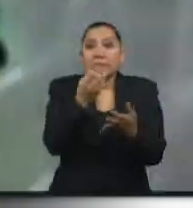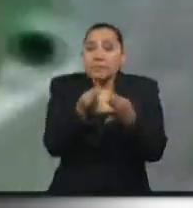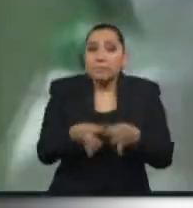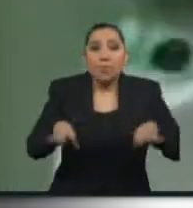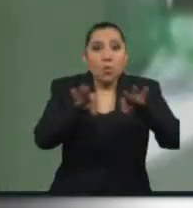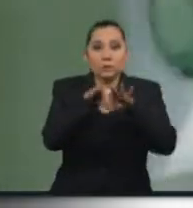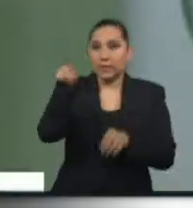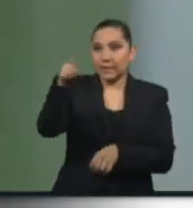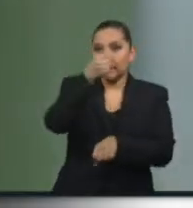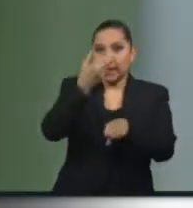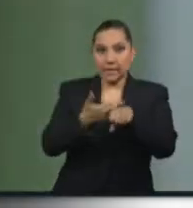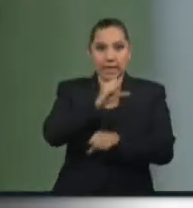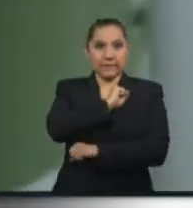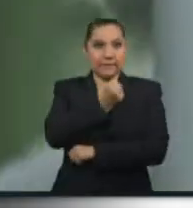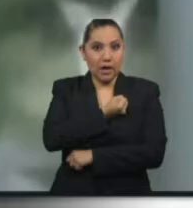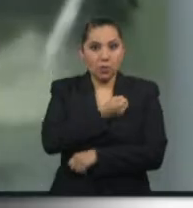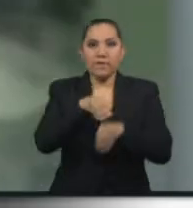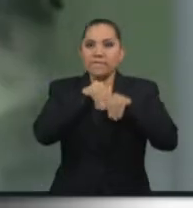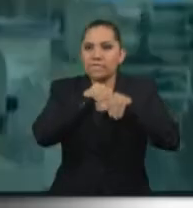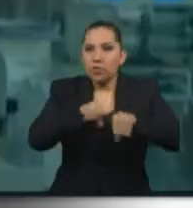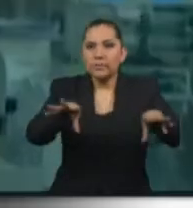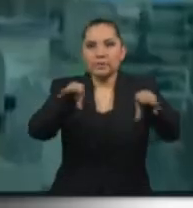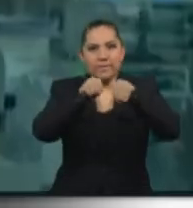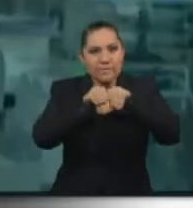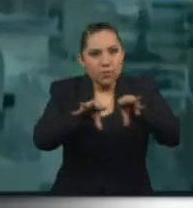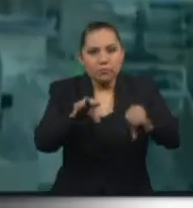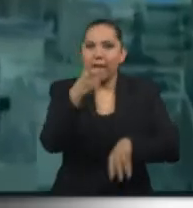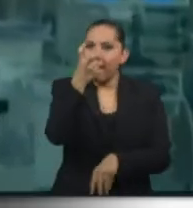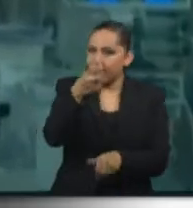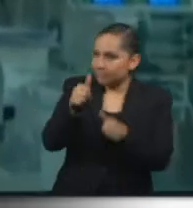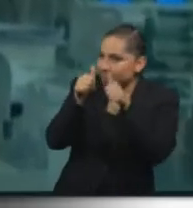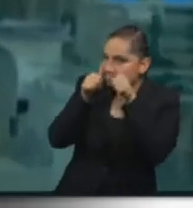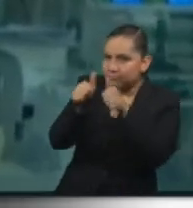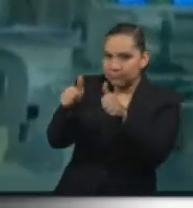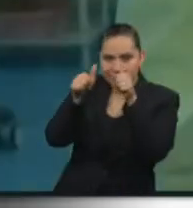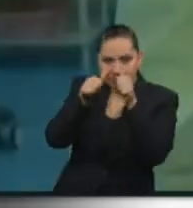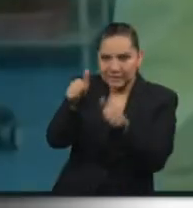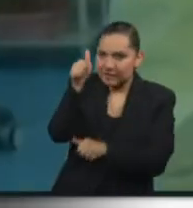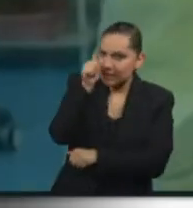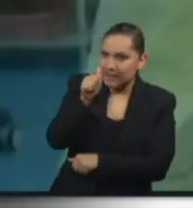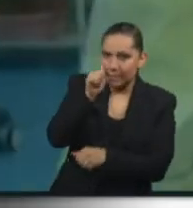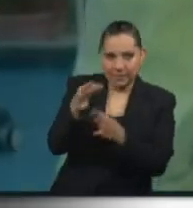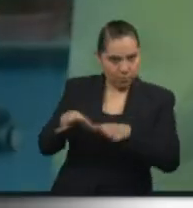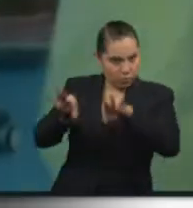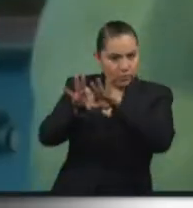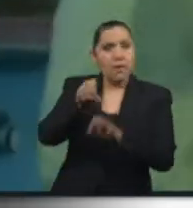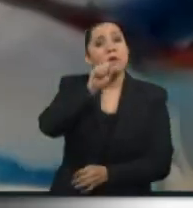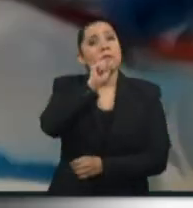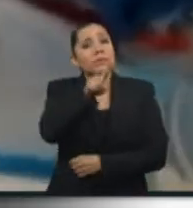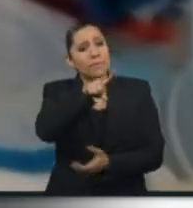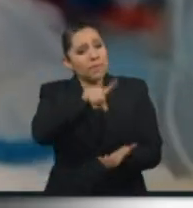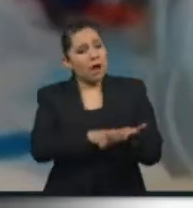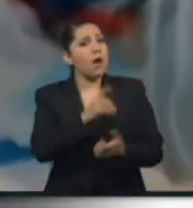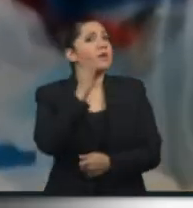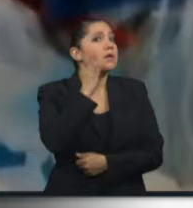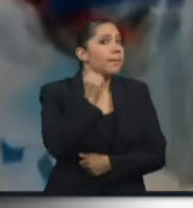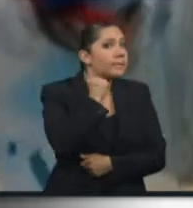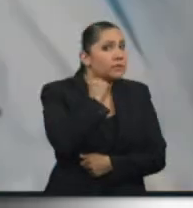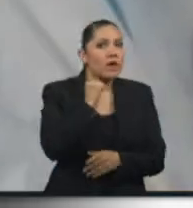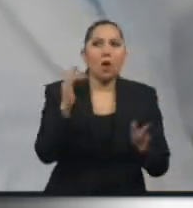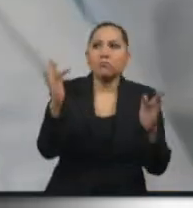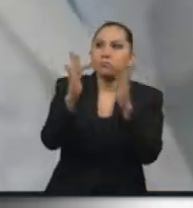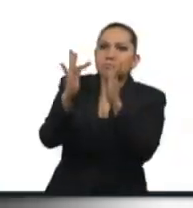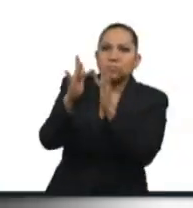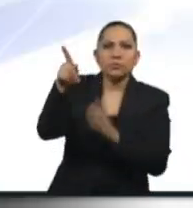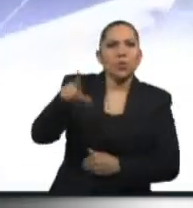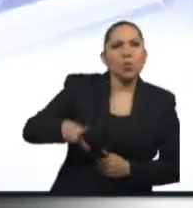con respecto al coronavirus. También informó que se mantiene en comunicación permanente con diversas autoridades y todo tipo de servidores